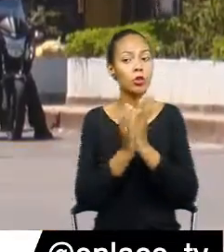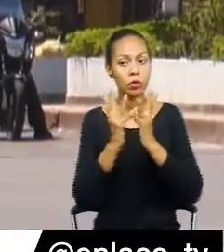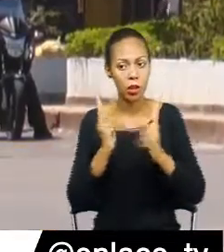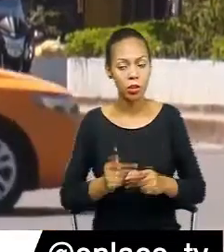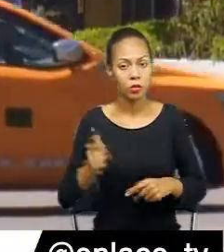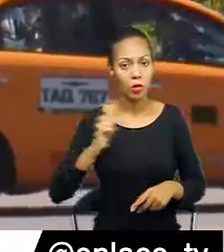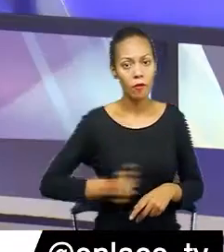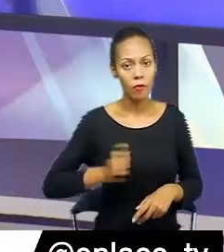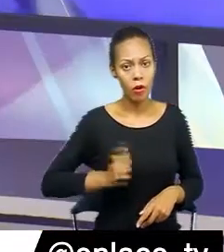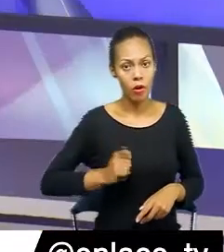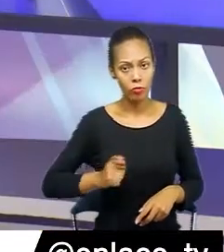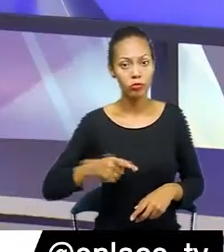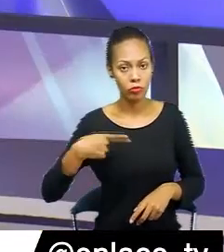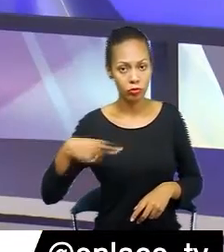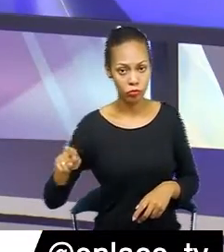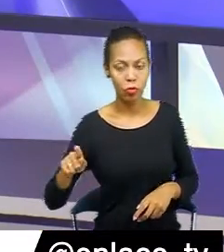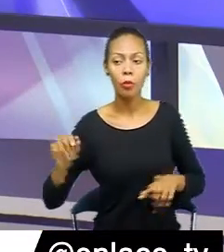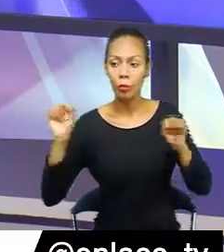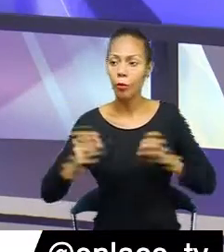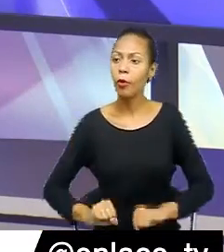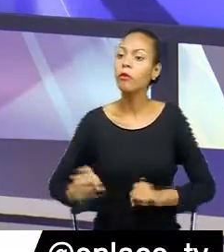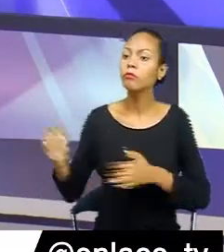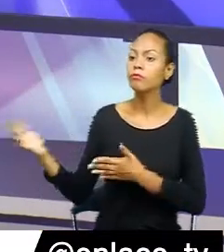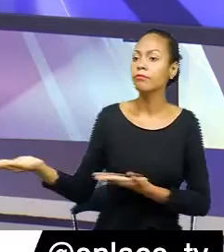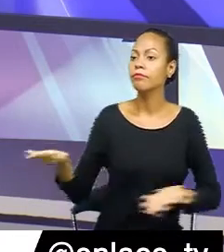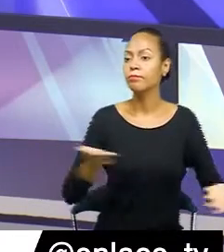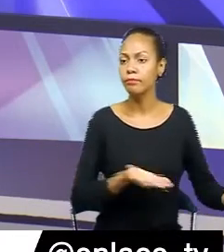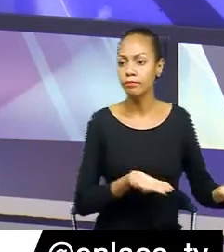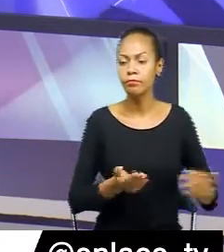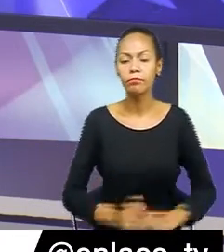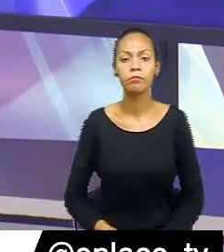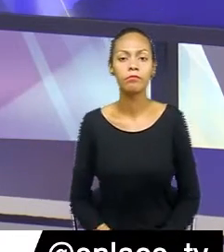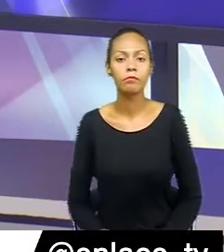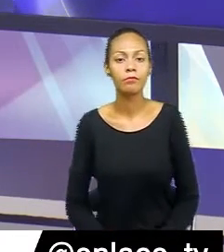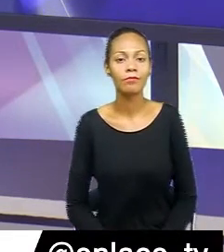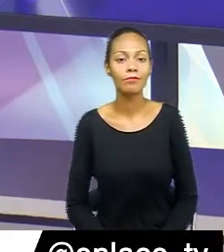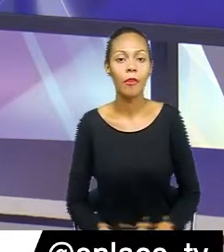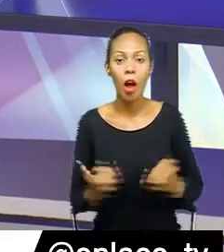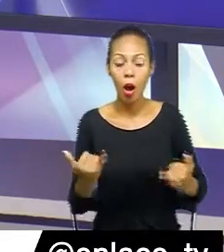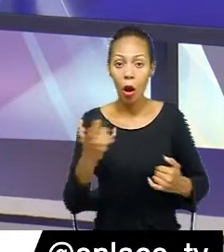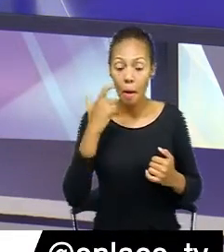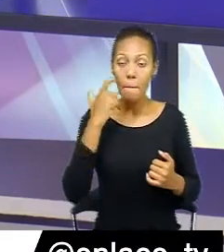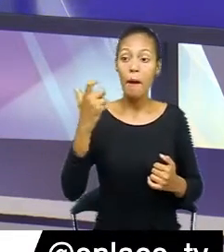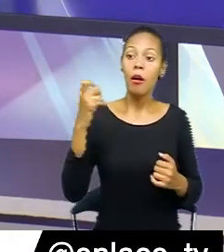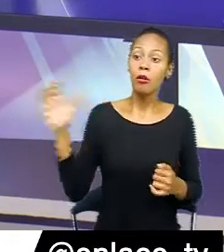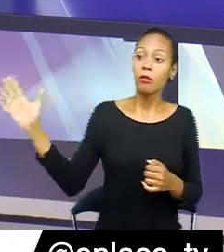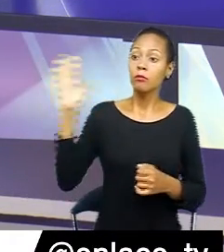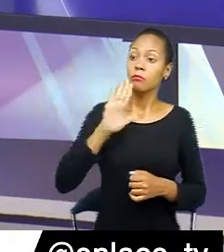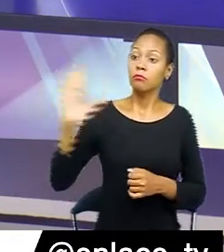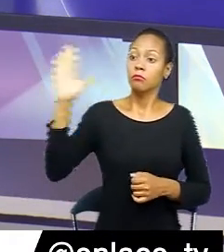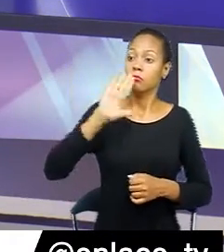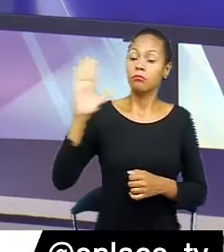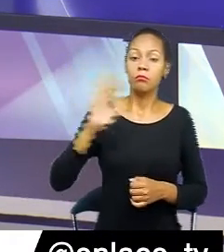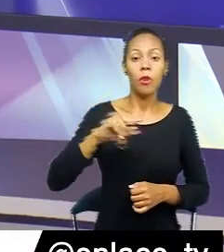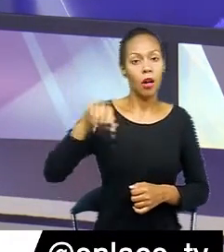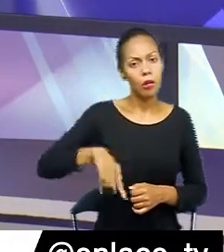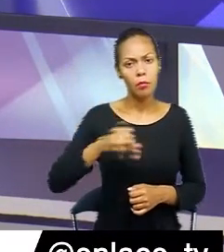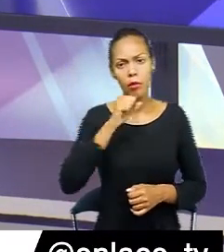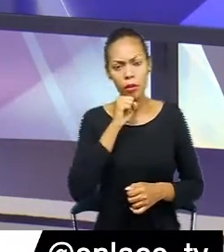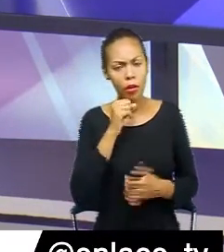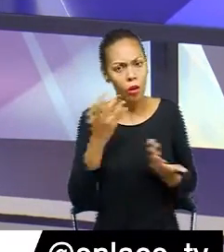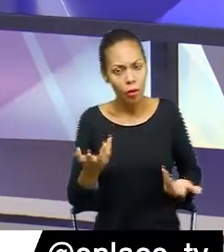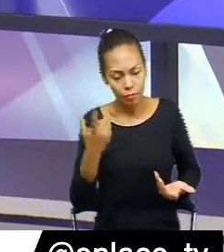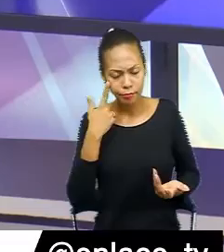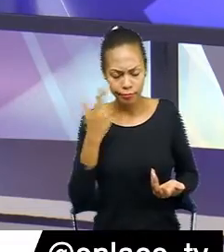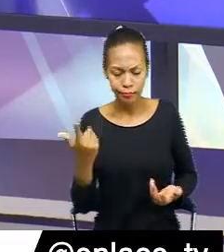Magdalena Medio. A continuación, en imágenes y sonidos, recordemos los hechos más importantes de las últimas horas ocurridos en nuestra